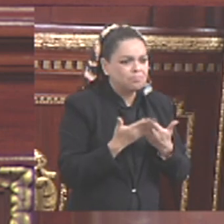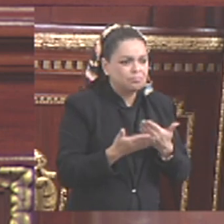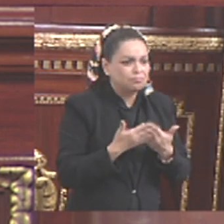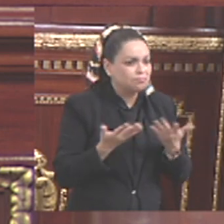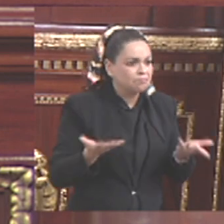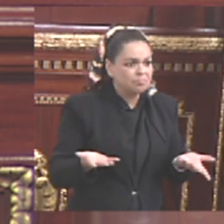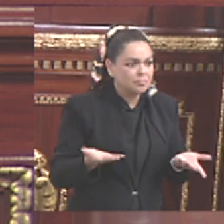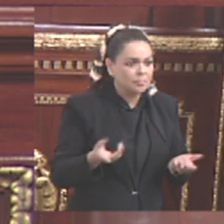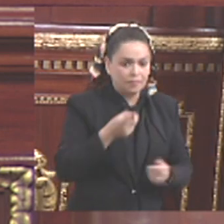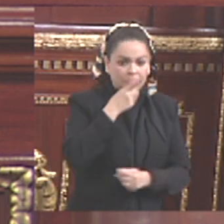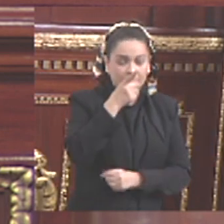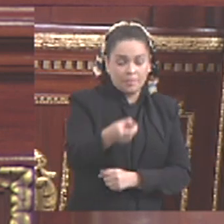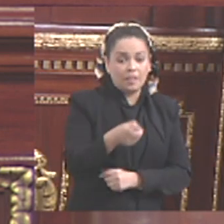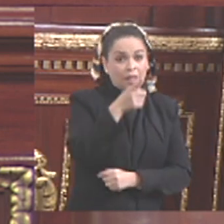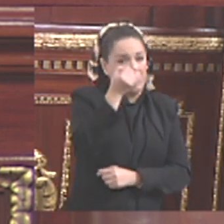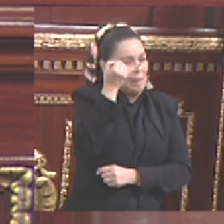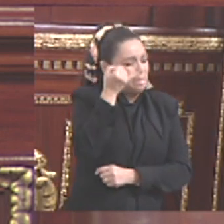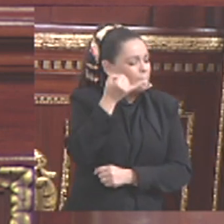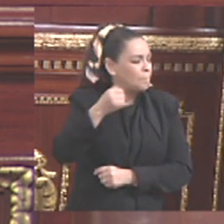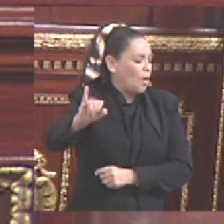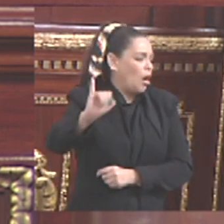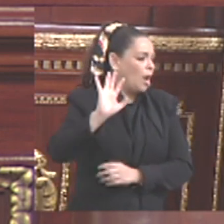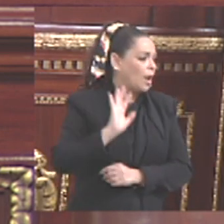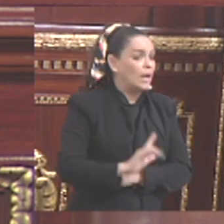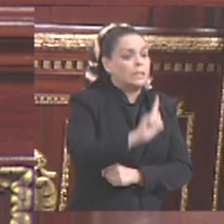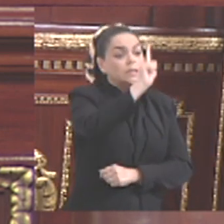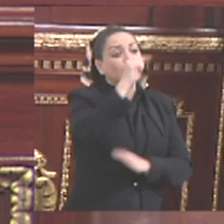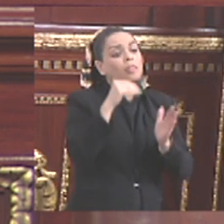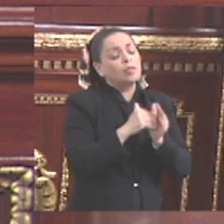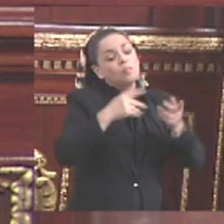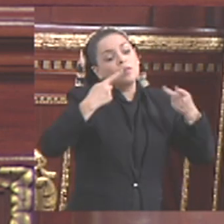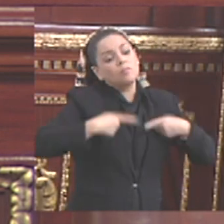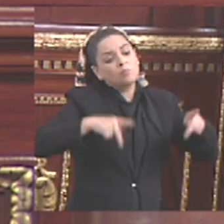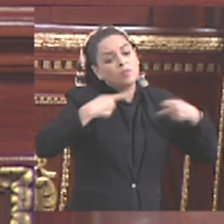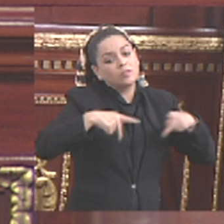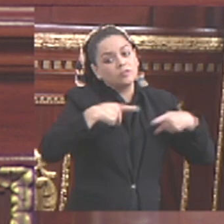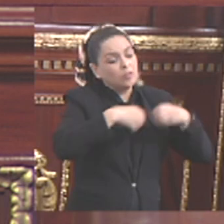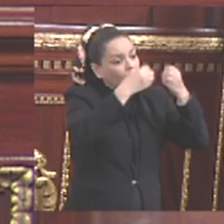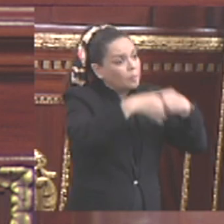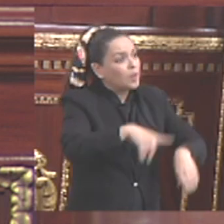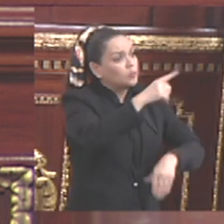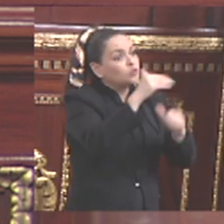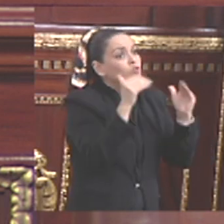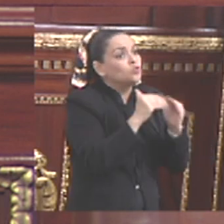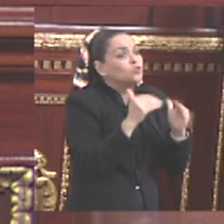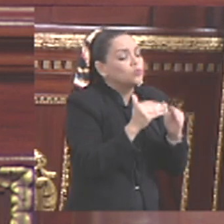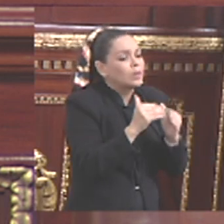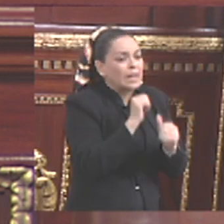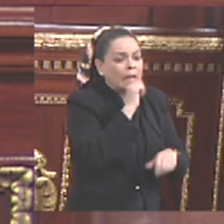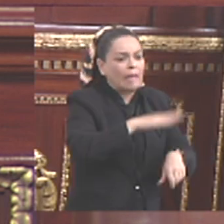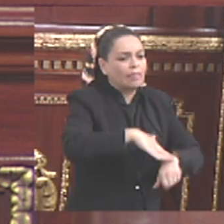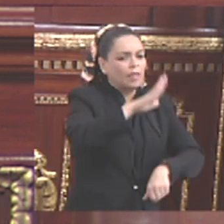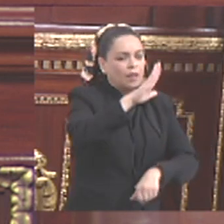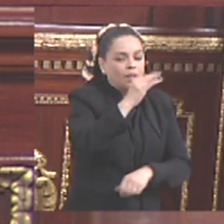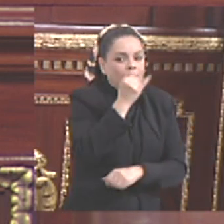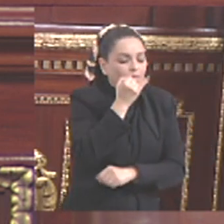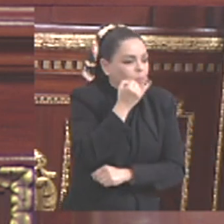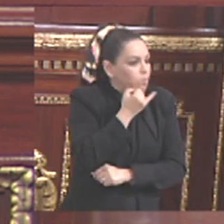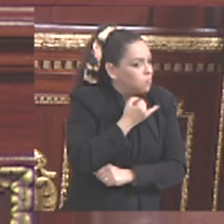decían ridículamente que había 7,000 damnificados, nula presencia en el